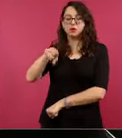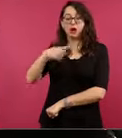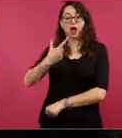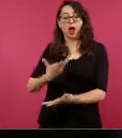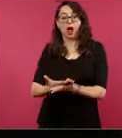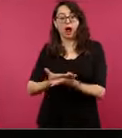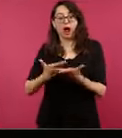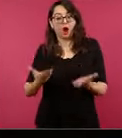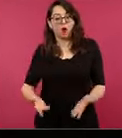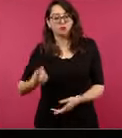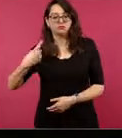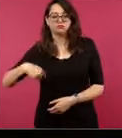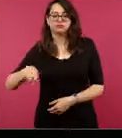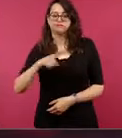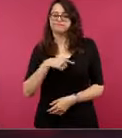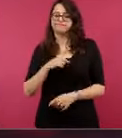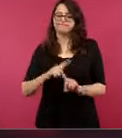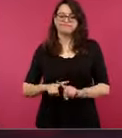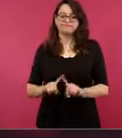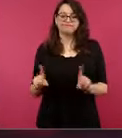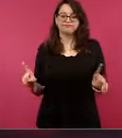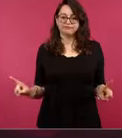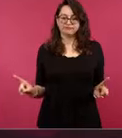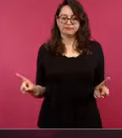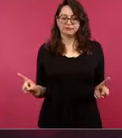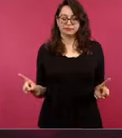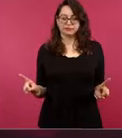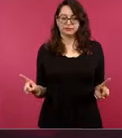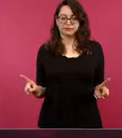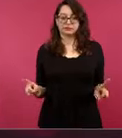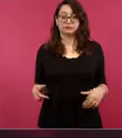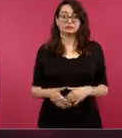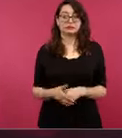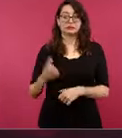Y algunos dicen que hasta peor.